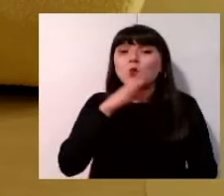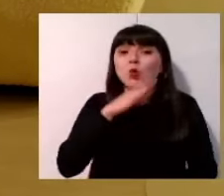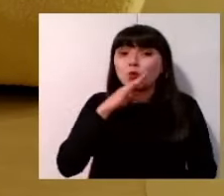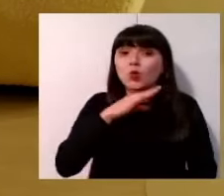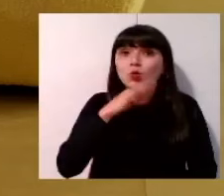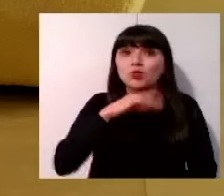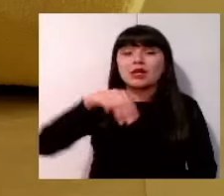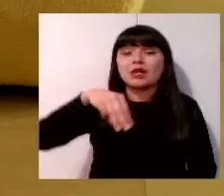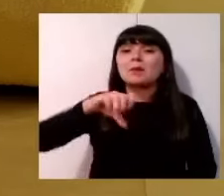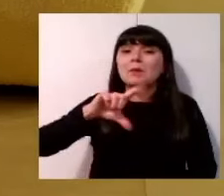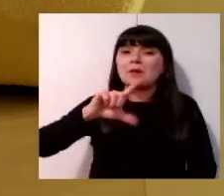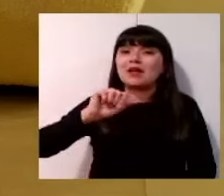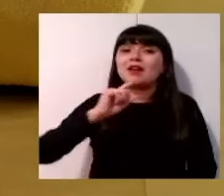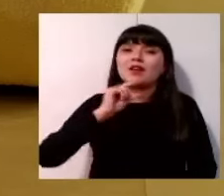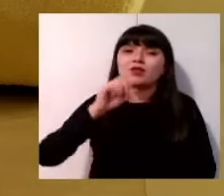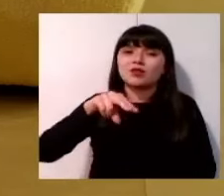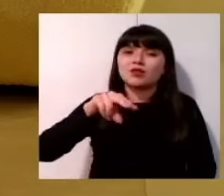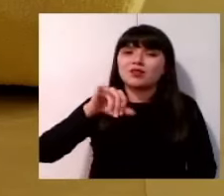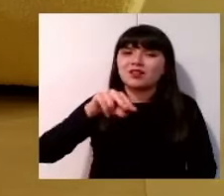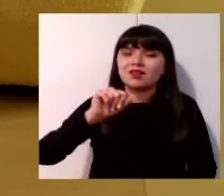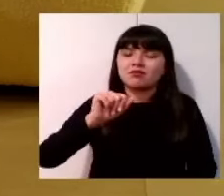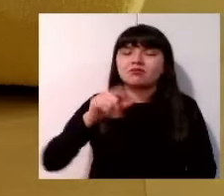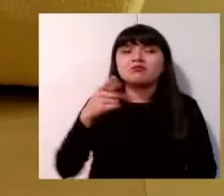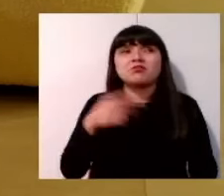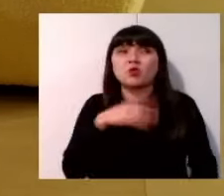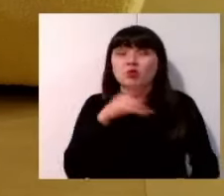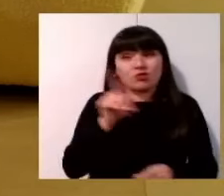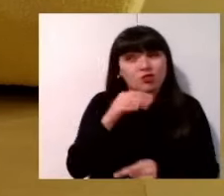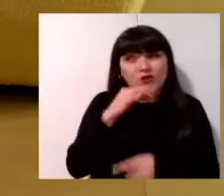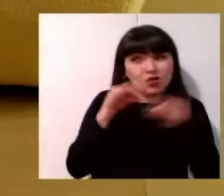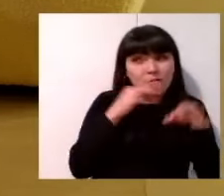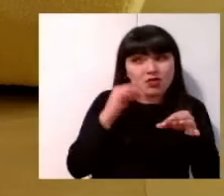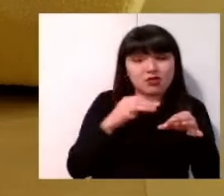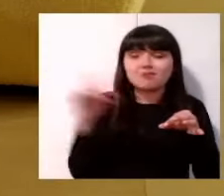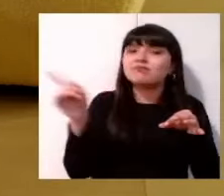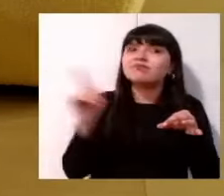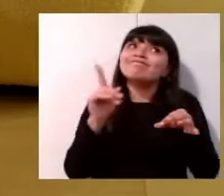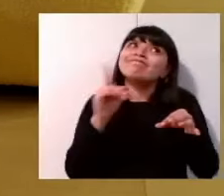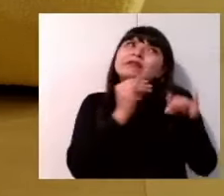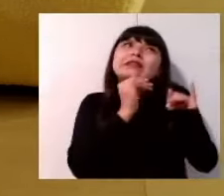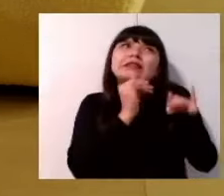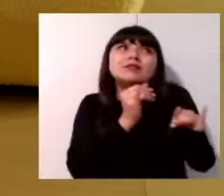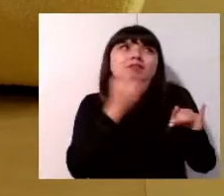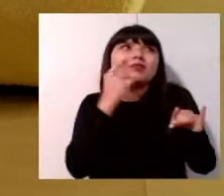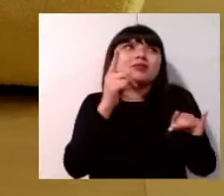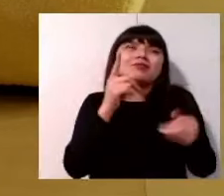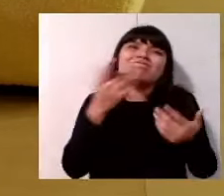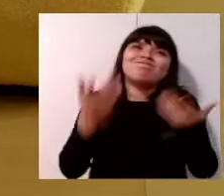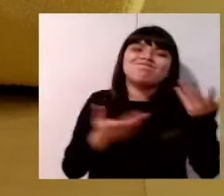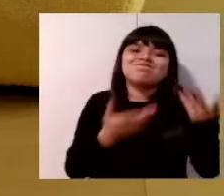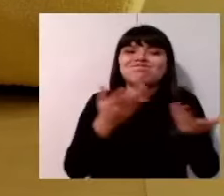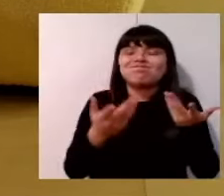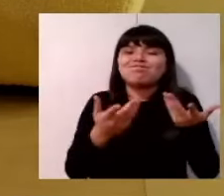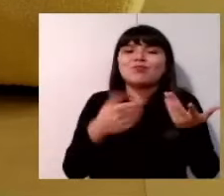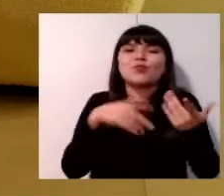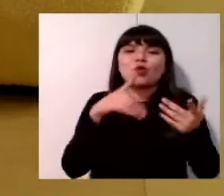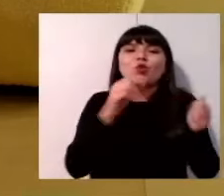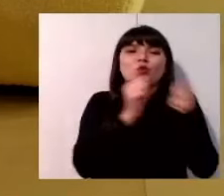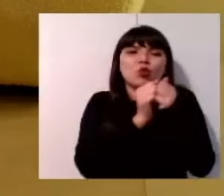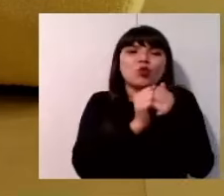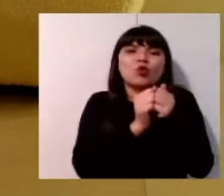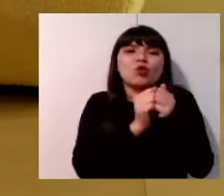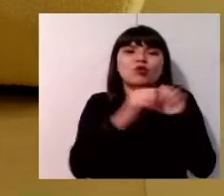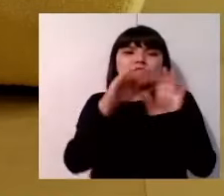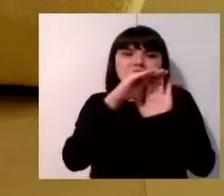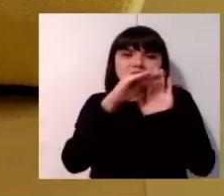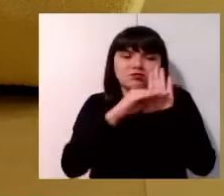O sea, se recomienda, pero bajo ciertas indicaciones, tiene que estar además asociada a una higiene del